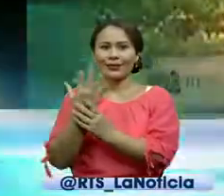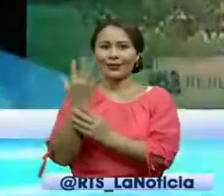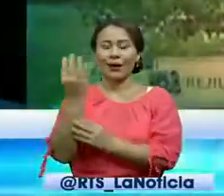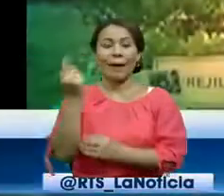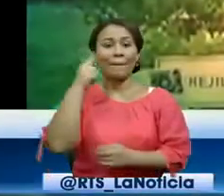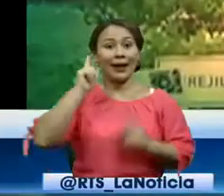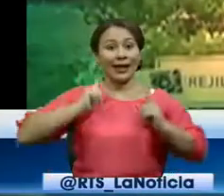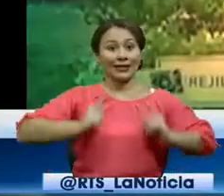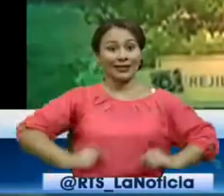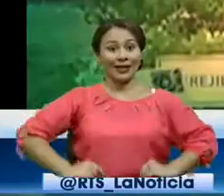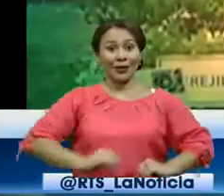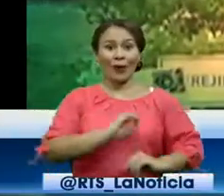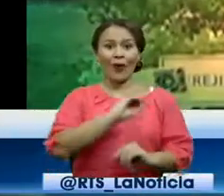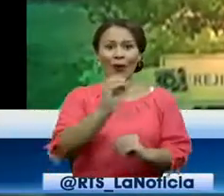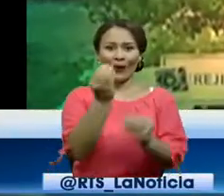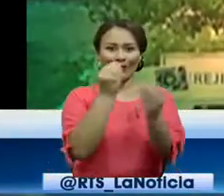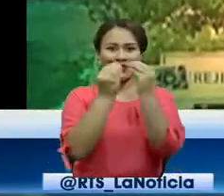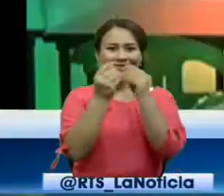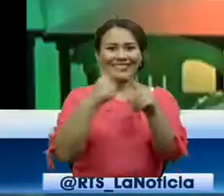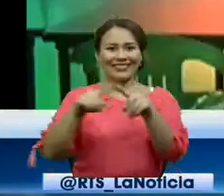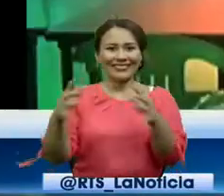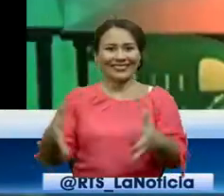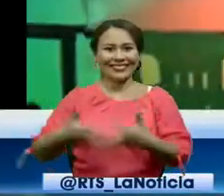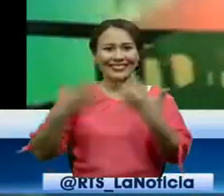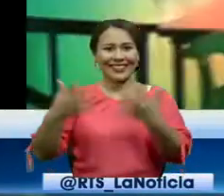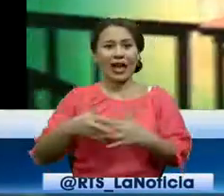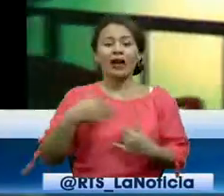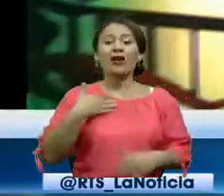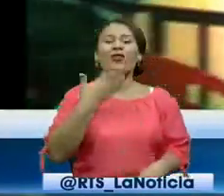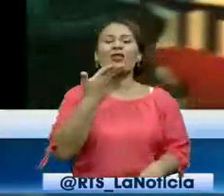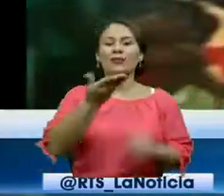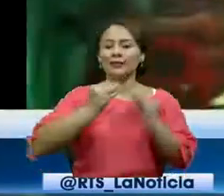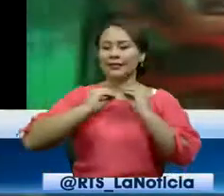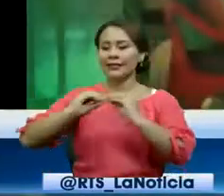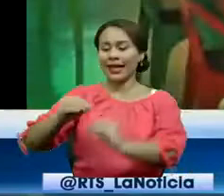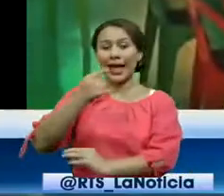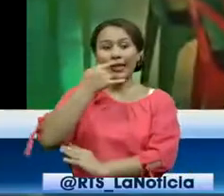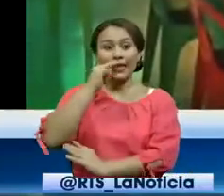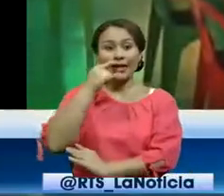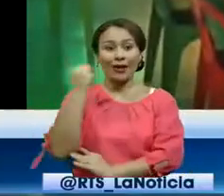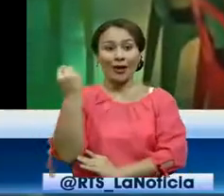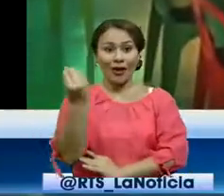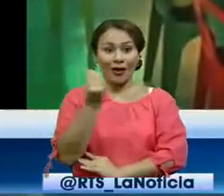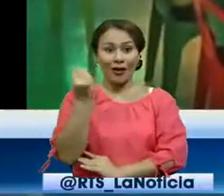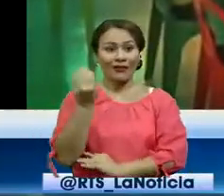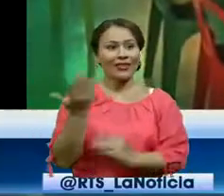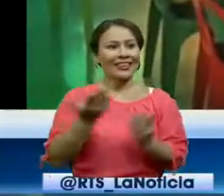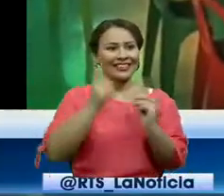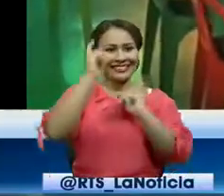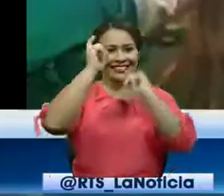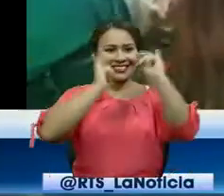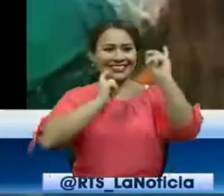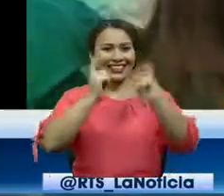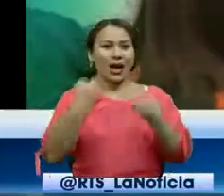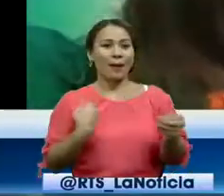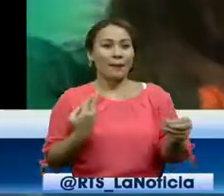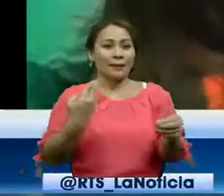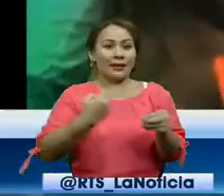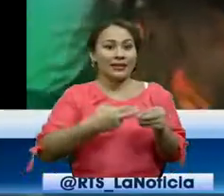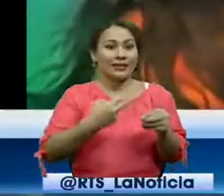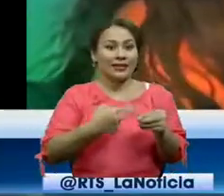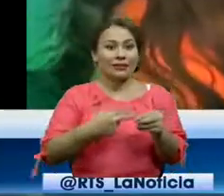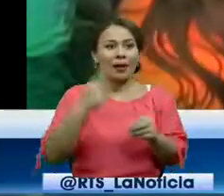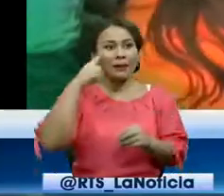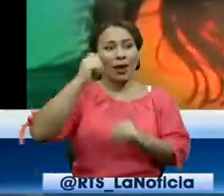u hortalizas. Este es parte del vacacional en el que niños y adolescentes se entretienen, pero también fortalecen